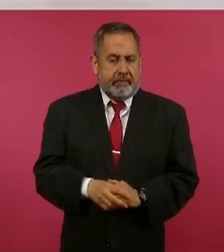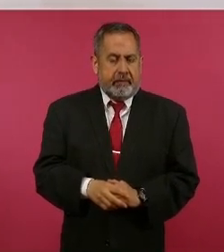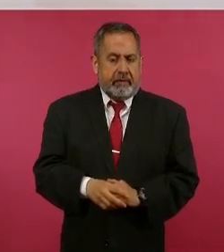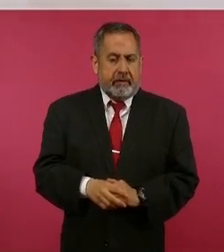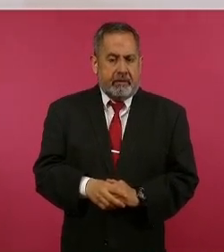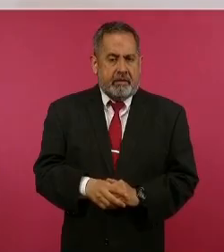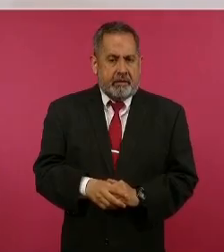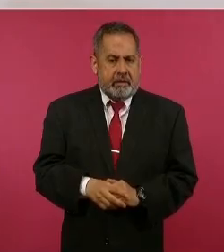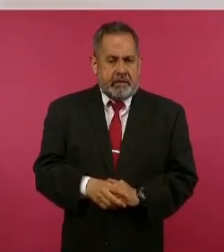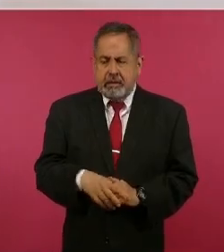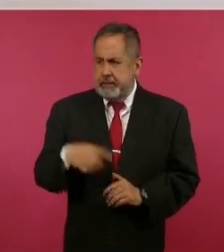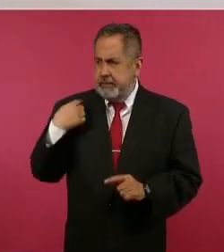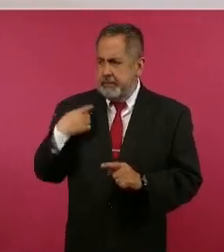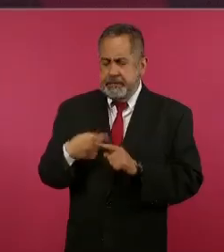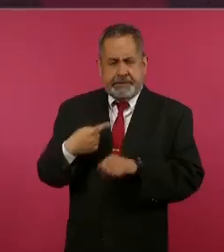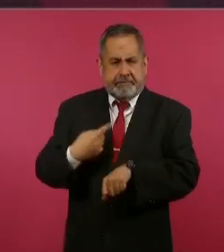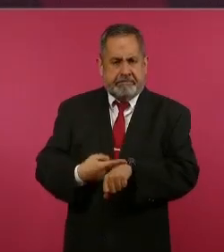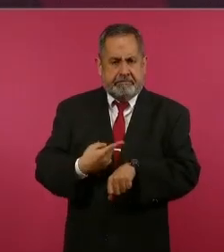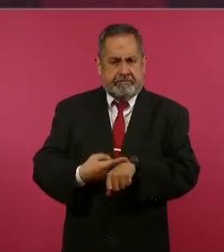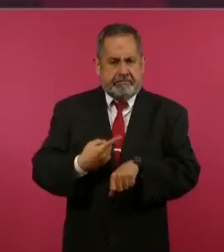No me he enfermado,